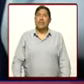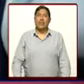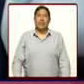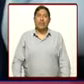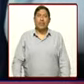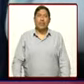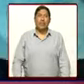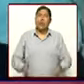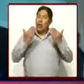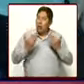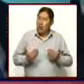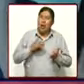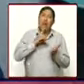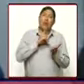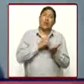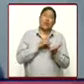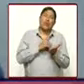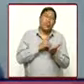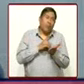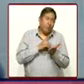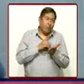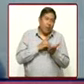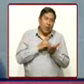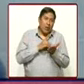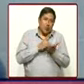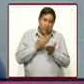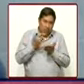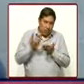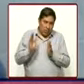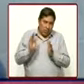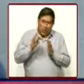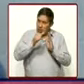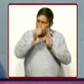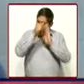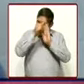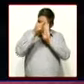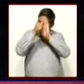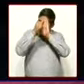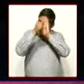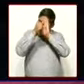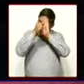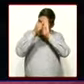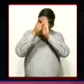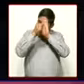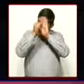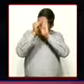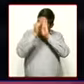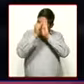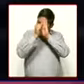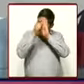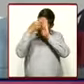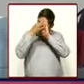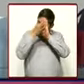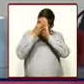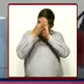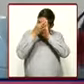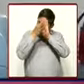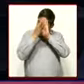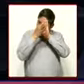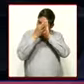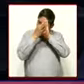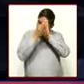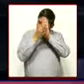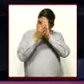Ajá. En este momento, doctor Joel Moya está ya interviniendo a don Román.